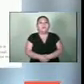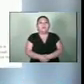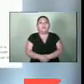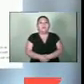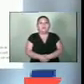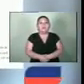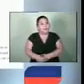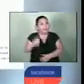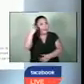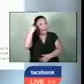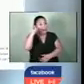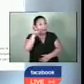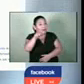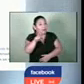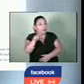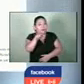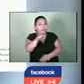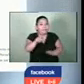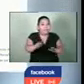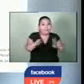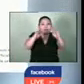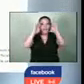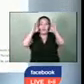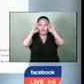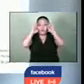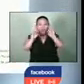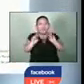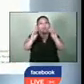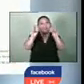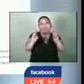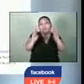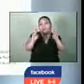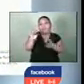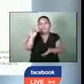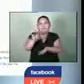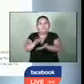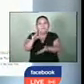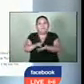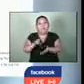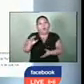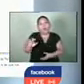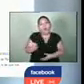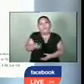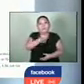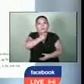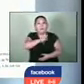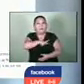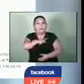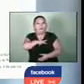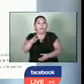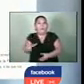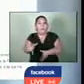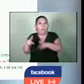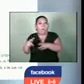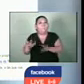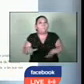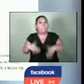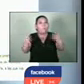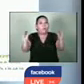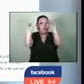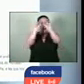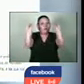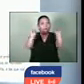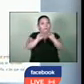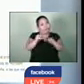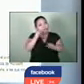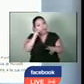Y es importante que también se preste atención en otro tipo de fraudes o robos de datos personales, ya que los ciberdelincuentes no